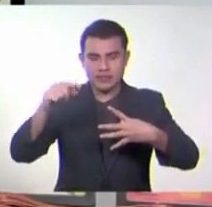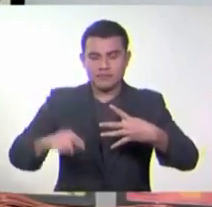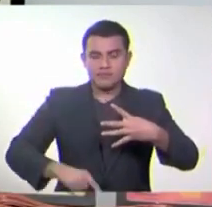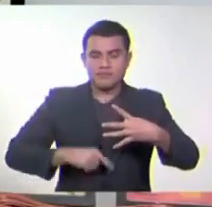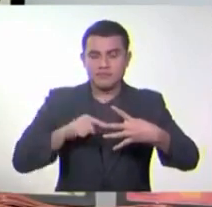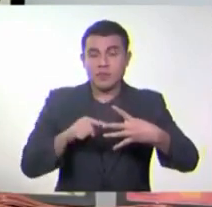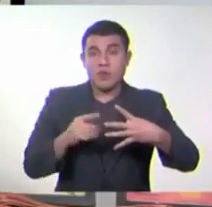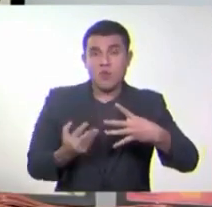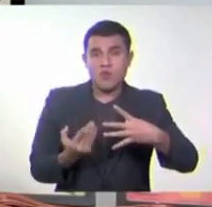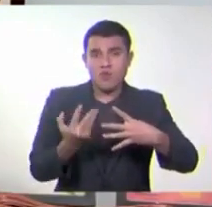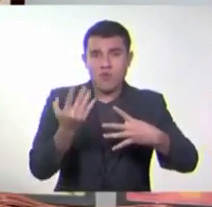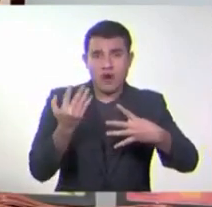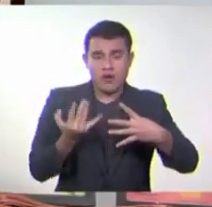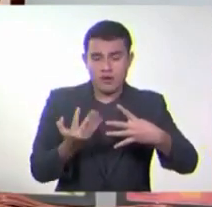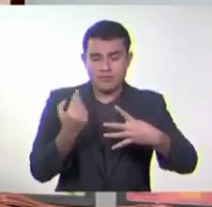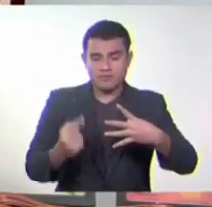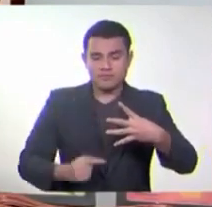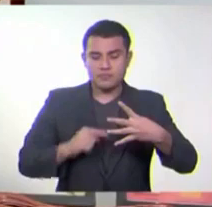fuego,